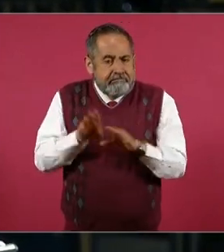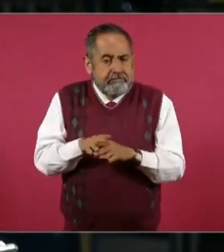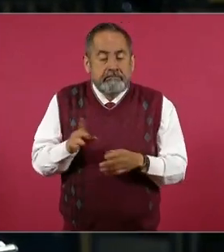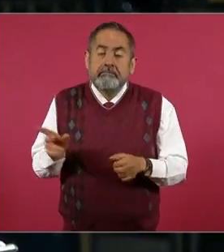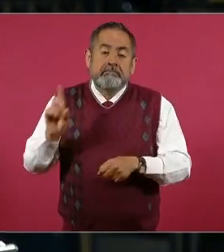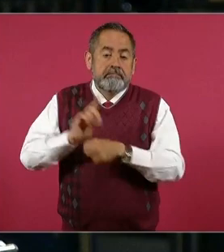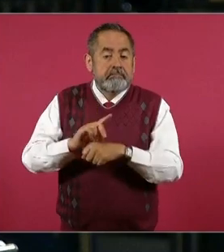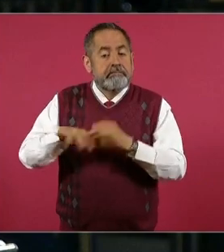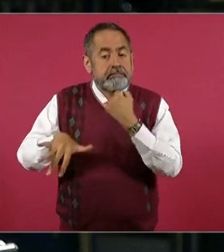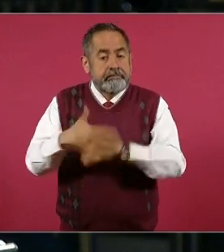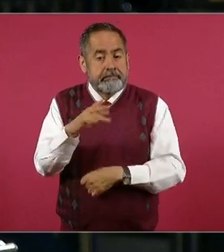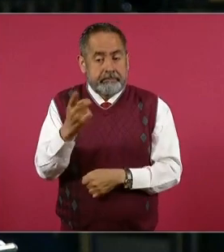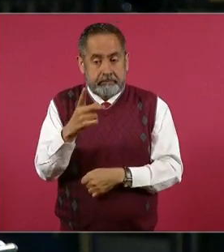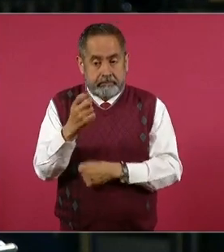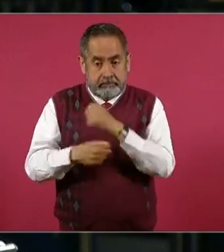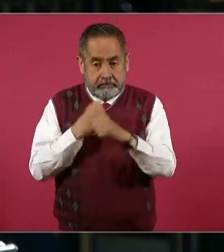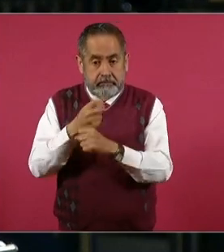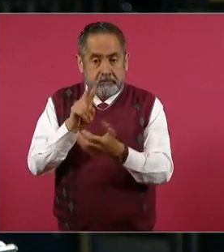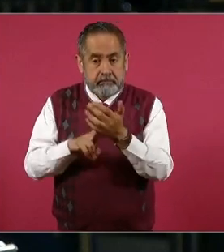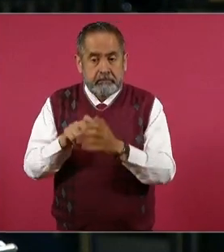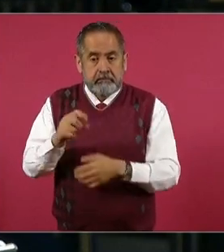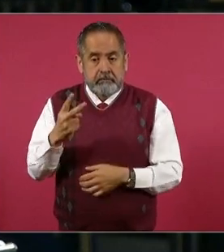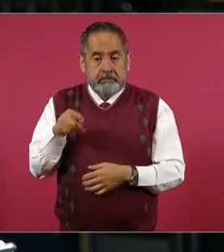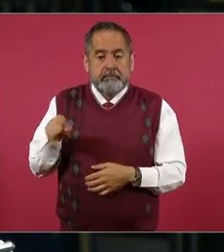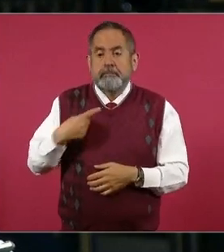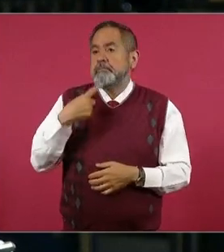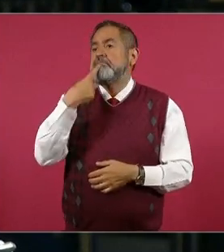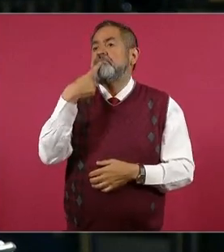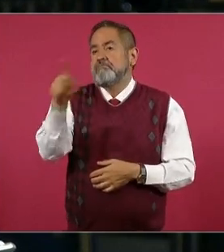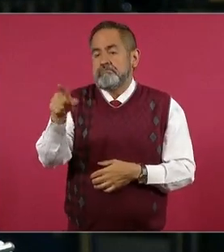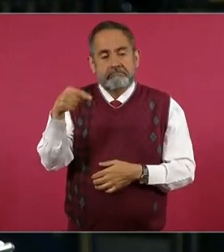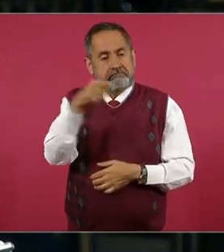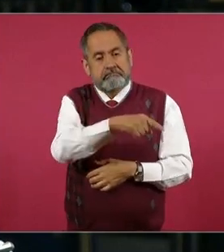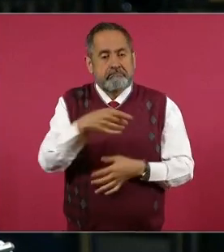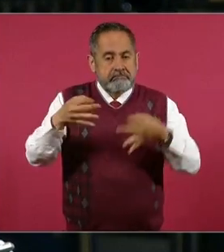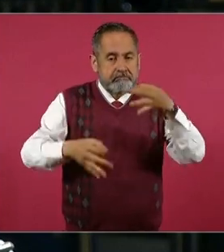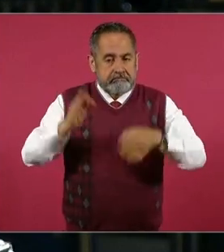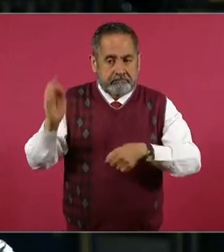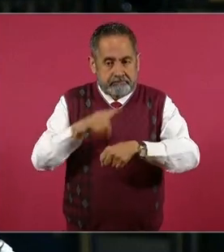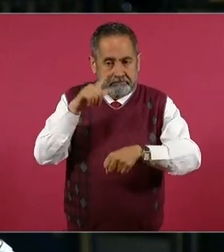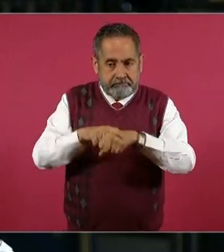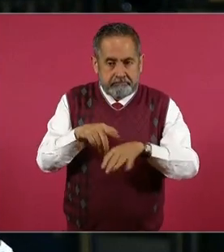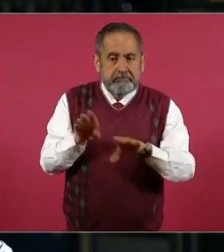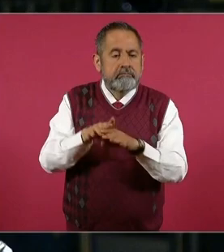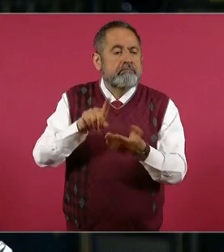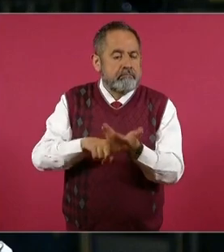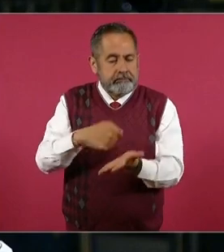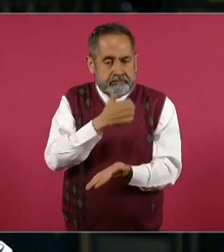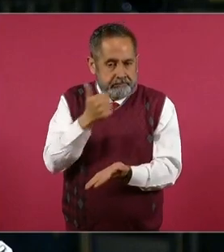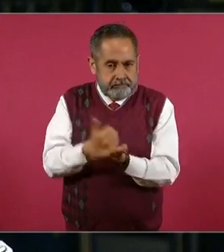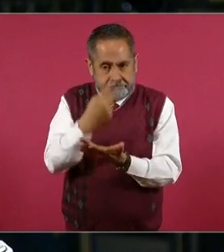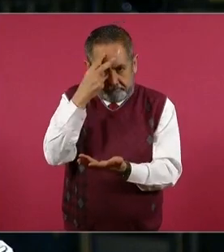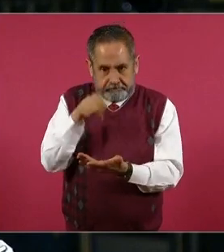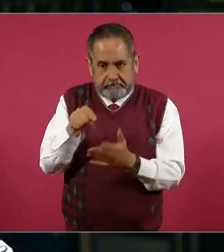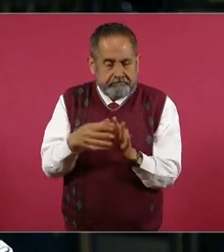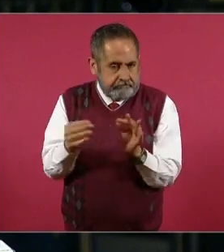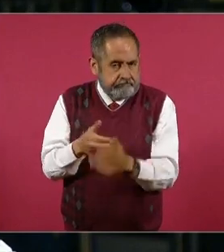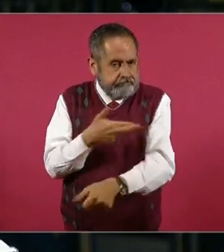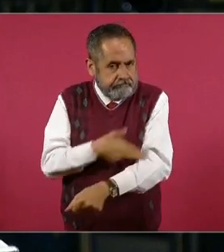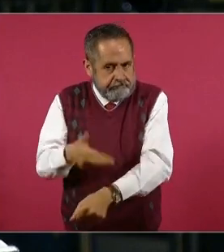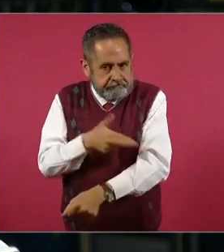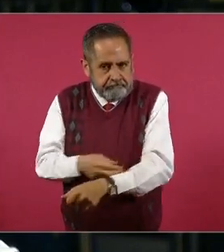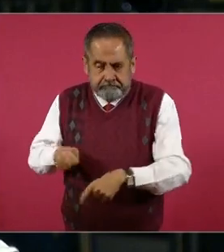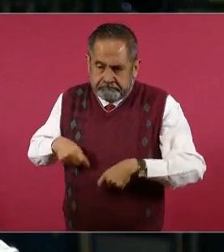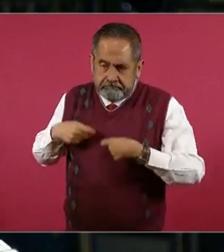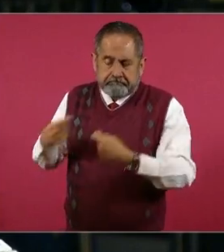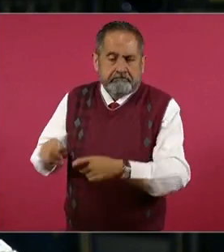15 de diciembre de 2022 inició una demanda ante un tribunal federal en materia administrativa en la Ciudad de México para que se le